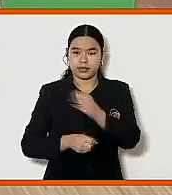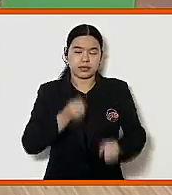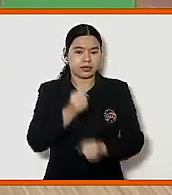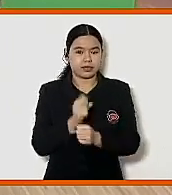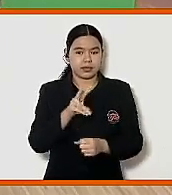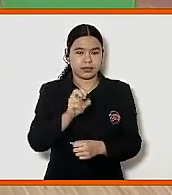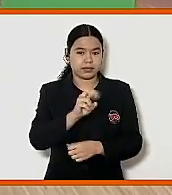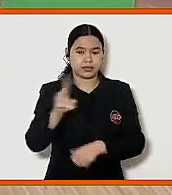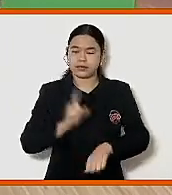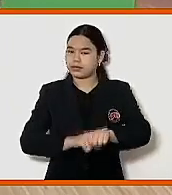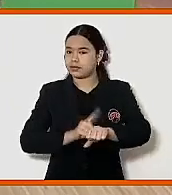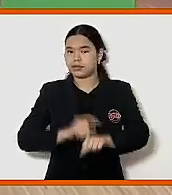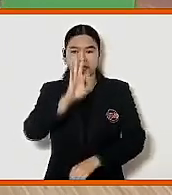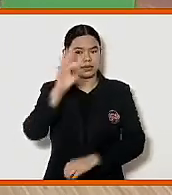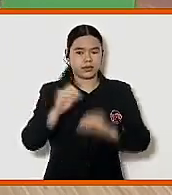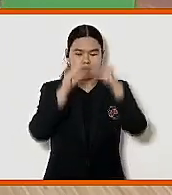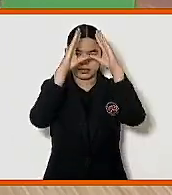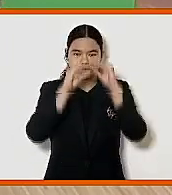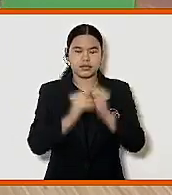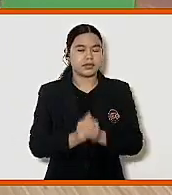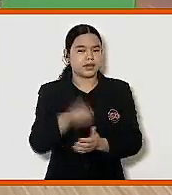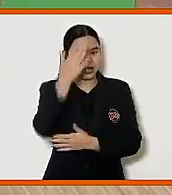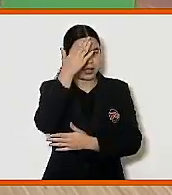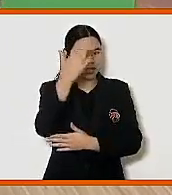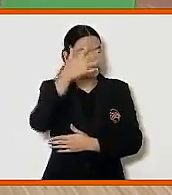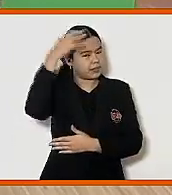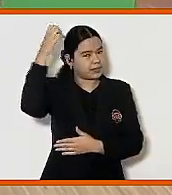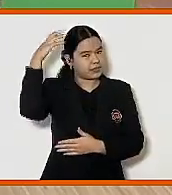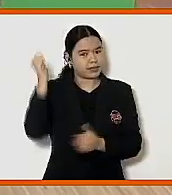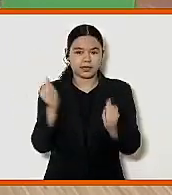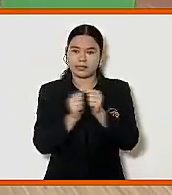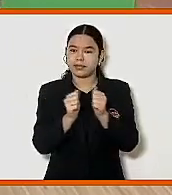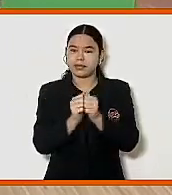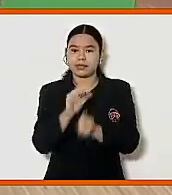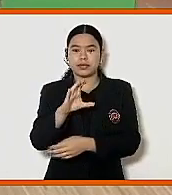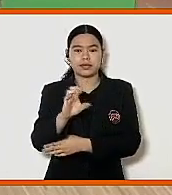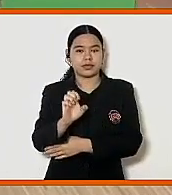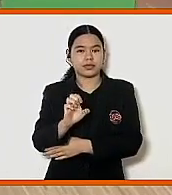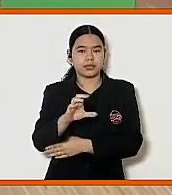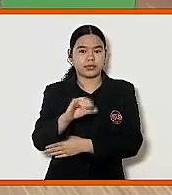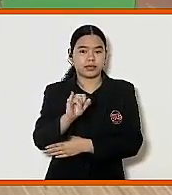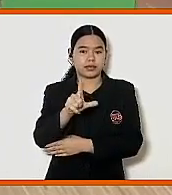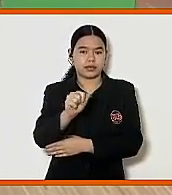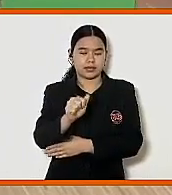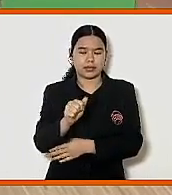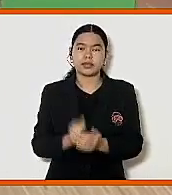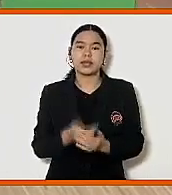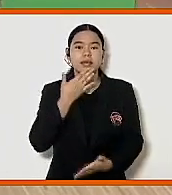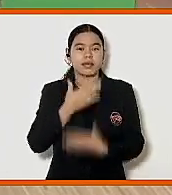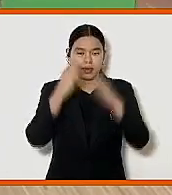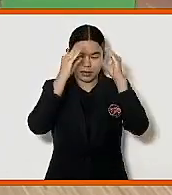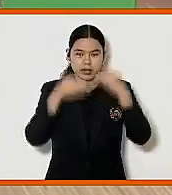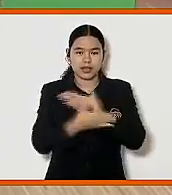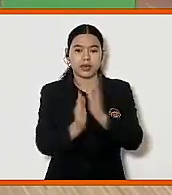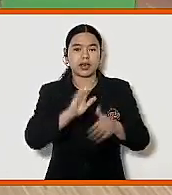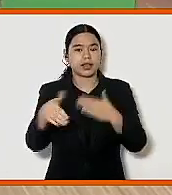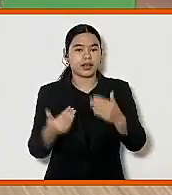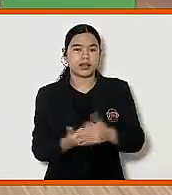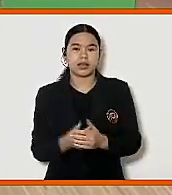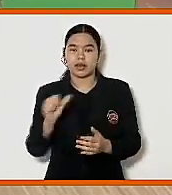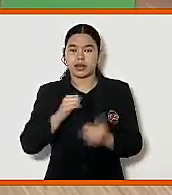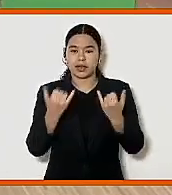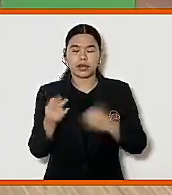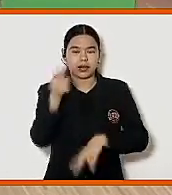reloj marca las 9 en punto de la noche. Te saluda Charlyn Walter en compañía de Cecilia Rosell. Buenas noches a todos. Nos encontramos con